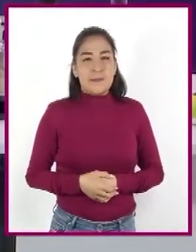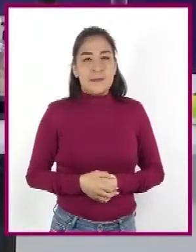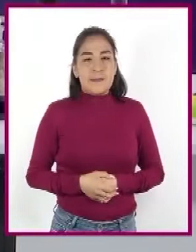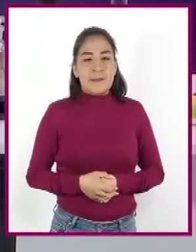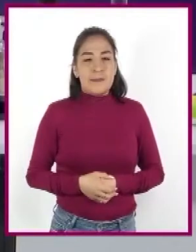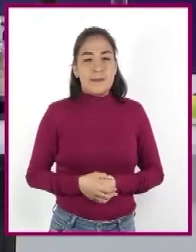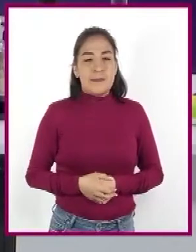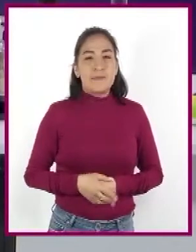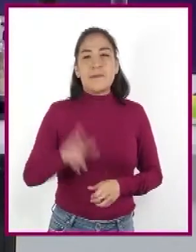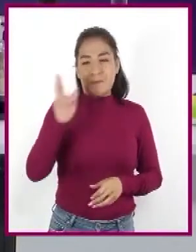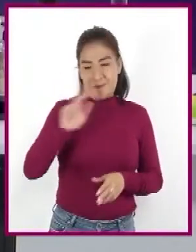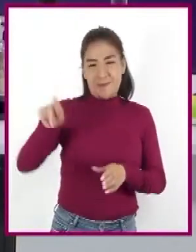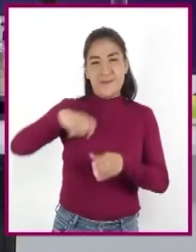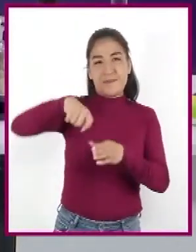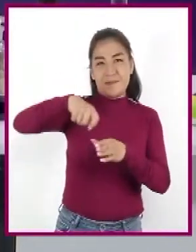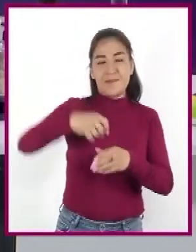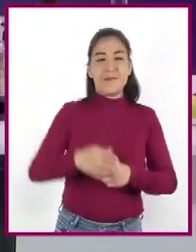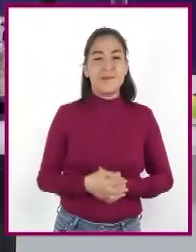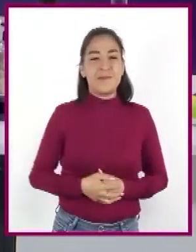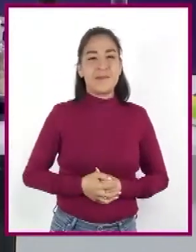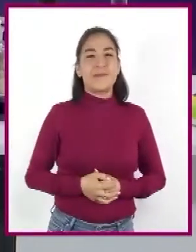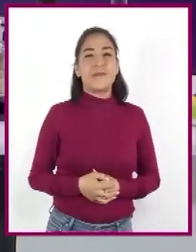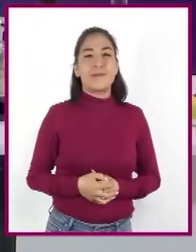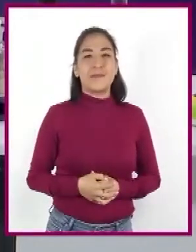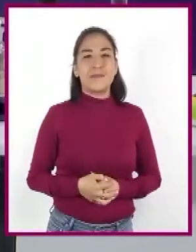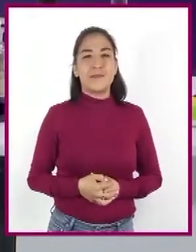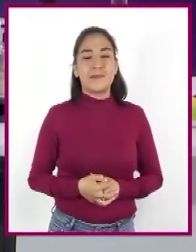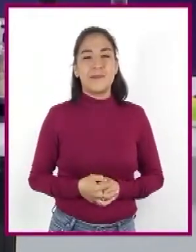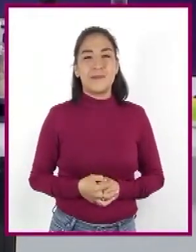A ver, maestro. Le agitamos.